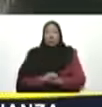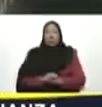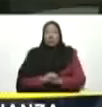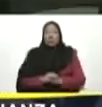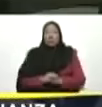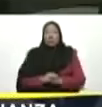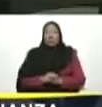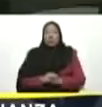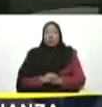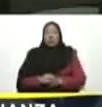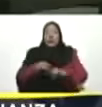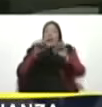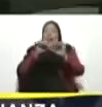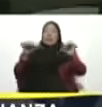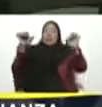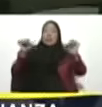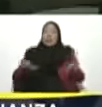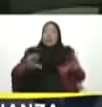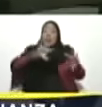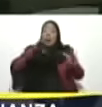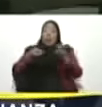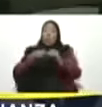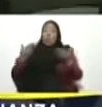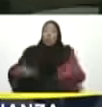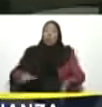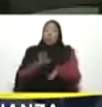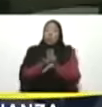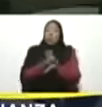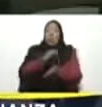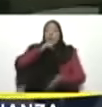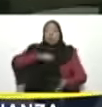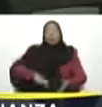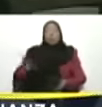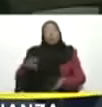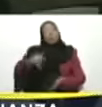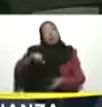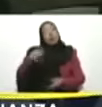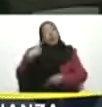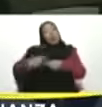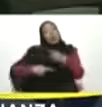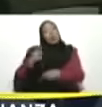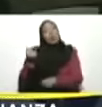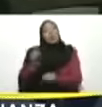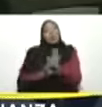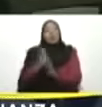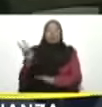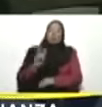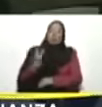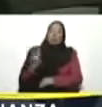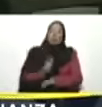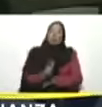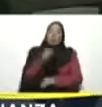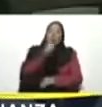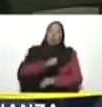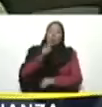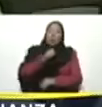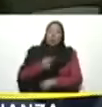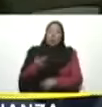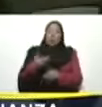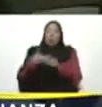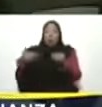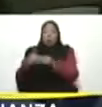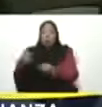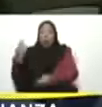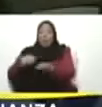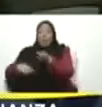Tenemos el sistema cambiario más estable de la historia que hemos tenido en la economía venezolana. Derrotamos a Dólar Today, a